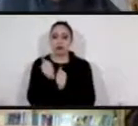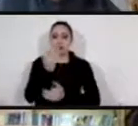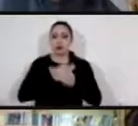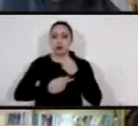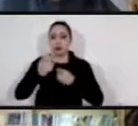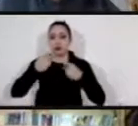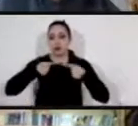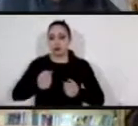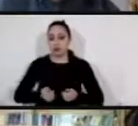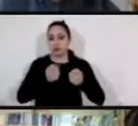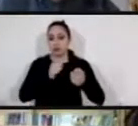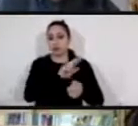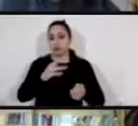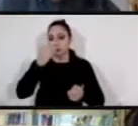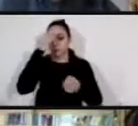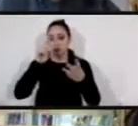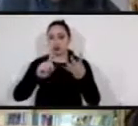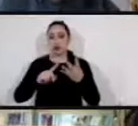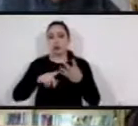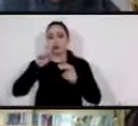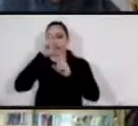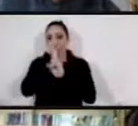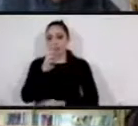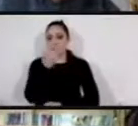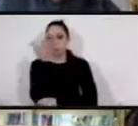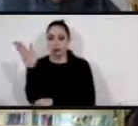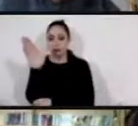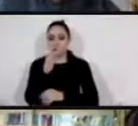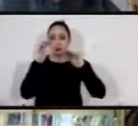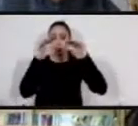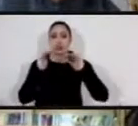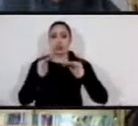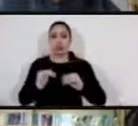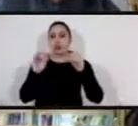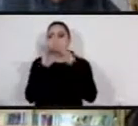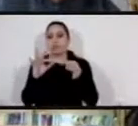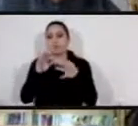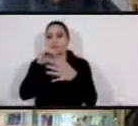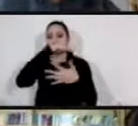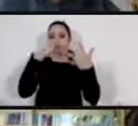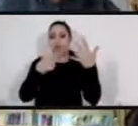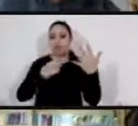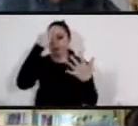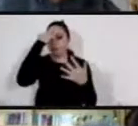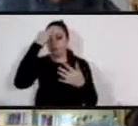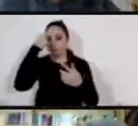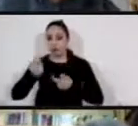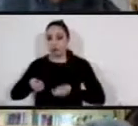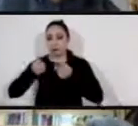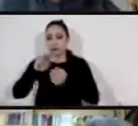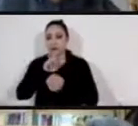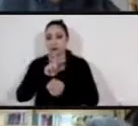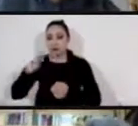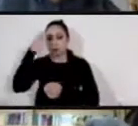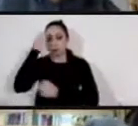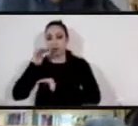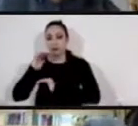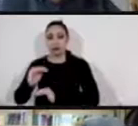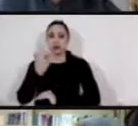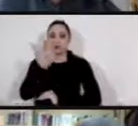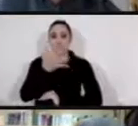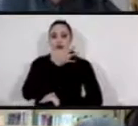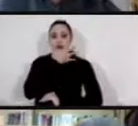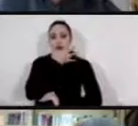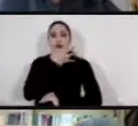Número 4, honores a la bandera. Número 5, exposición de motivos del otorgamiento hasta por 5 minutos por parte de una o